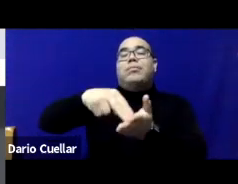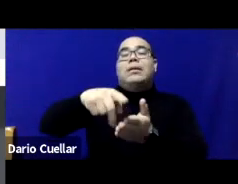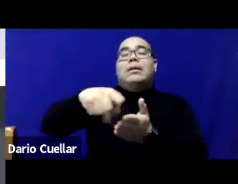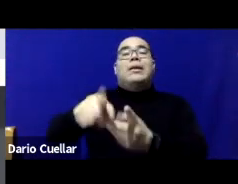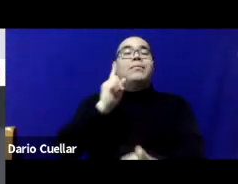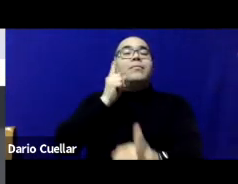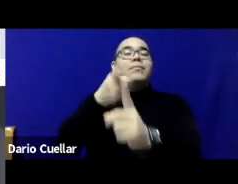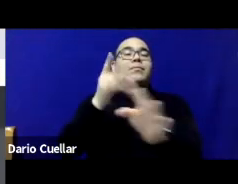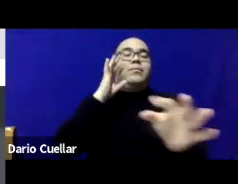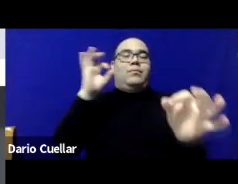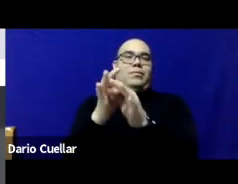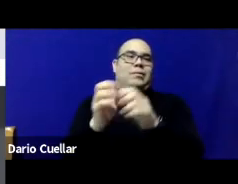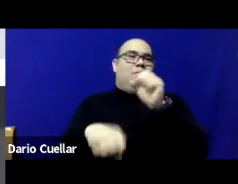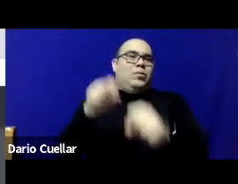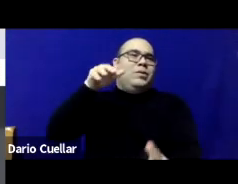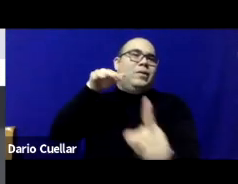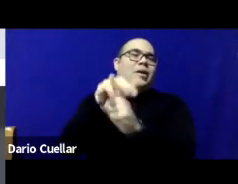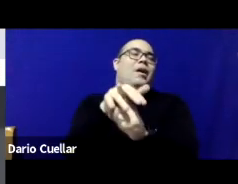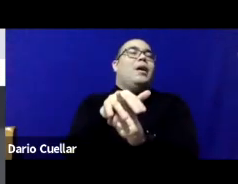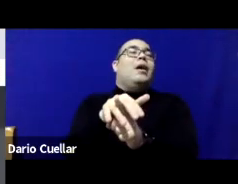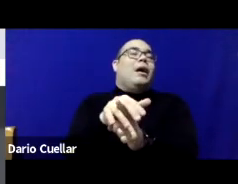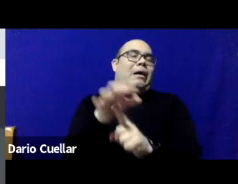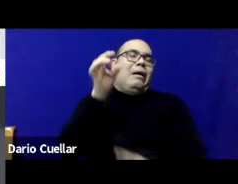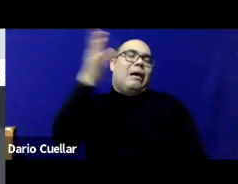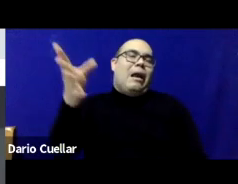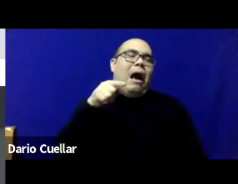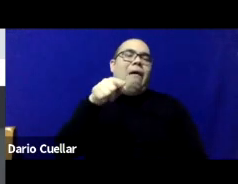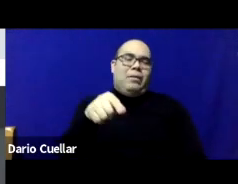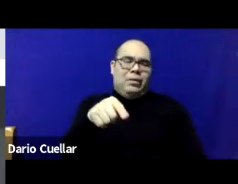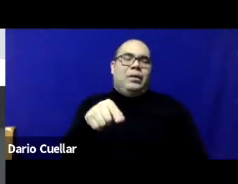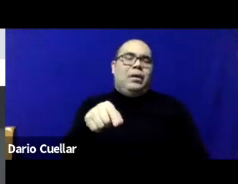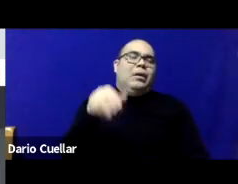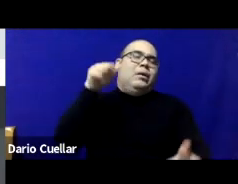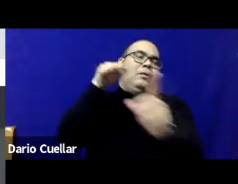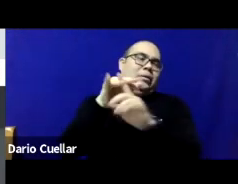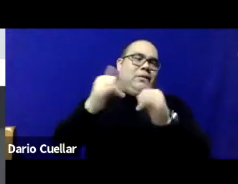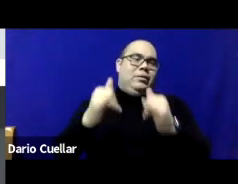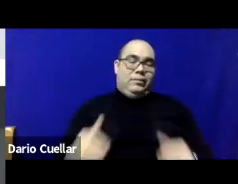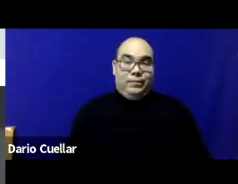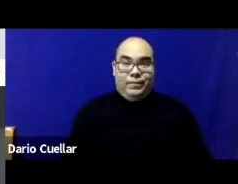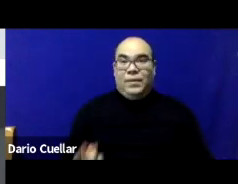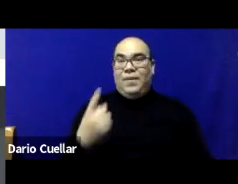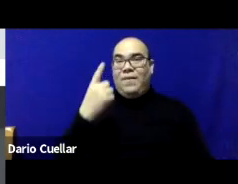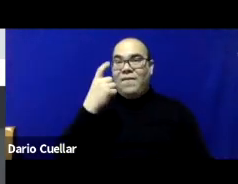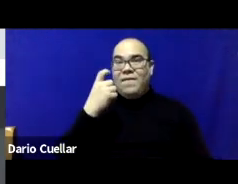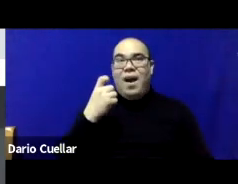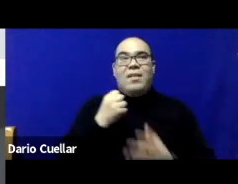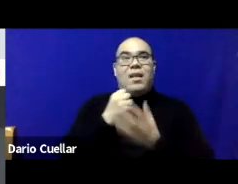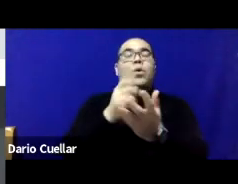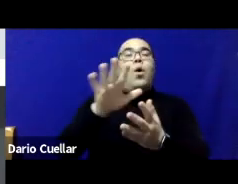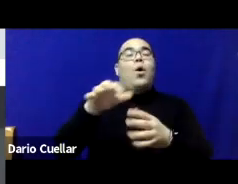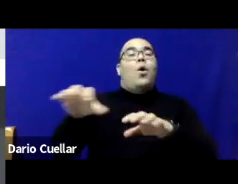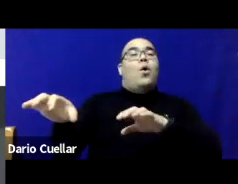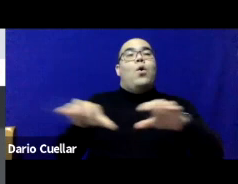puedo generar incluso un efecto contrario al deseado. En vez de disminuir la conducta problema,